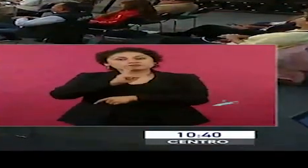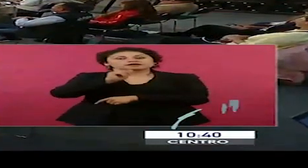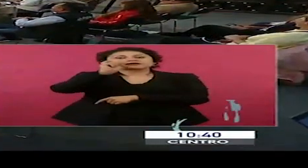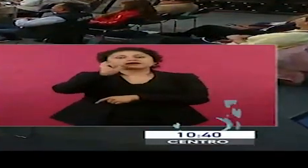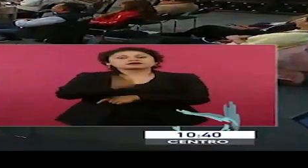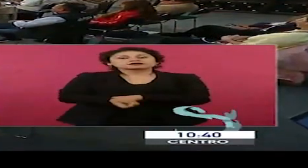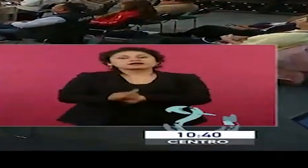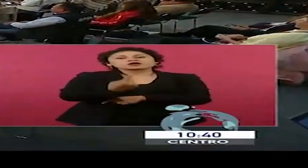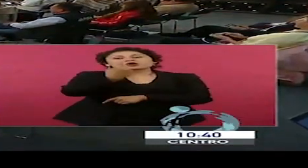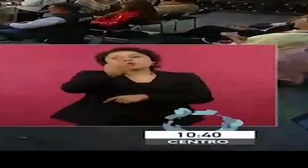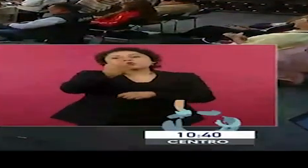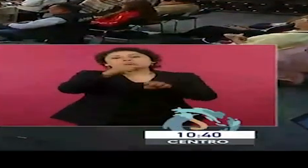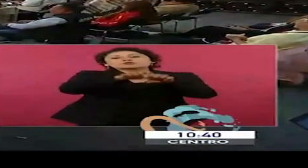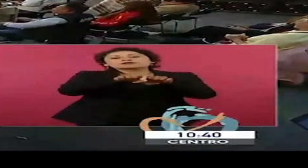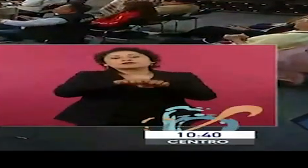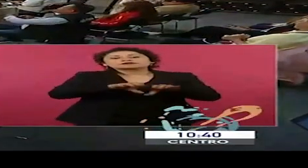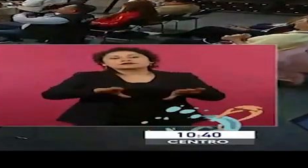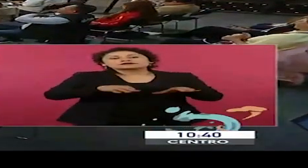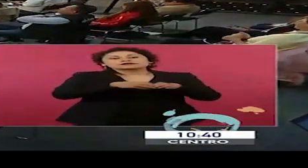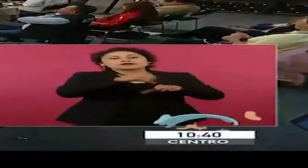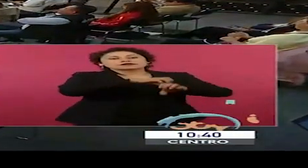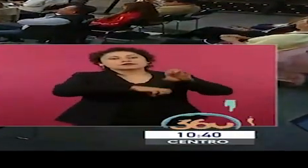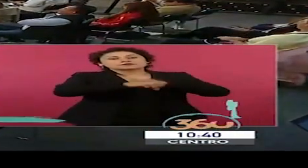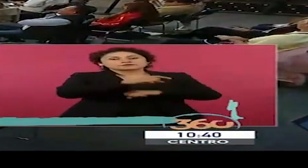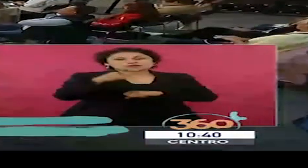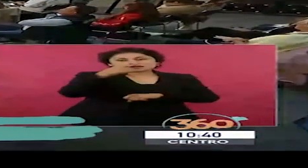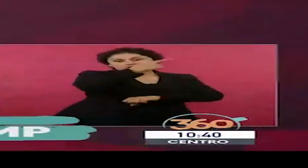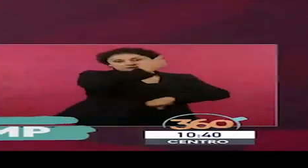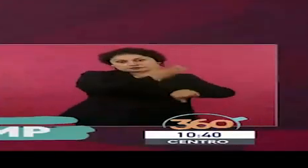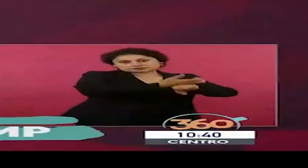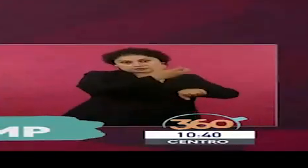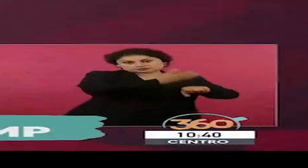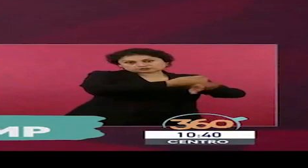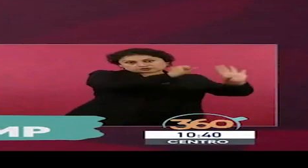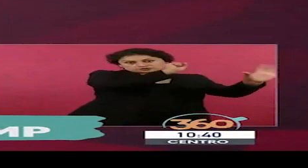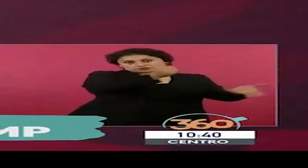del gobierno de Estados Unidos entrega dinero